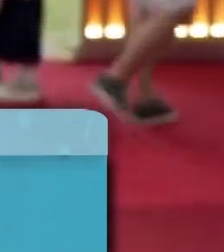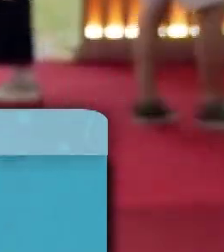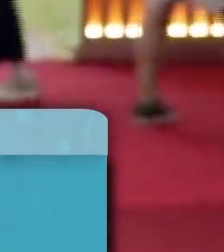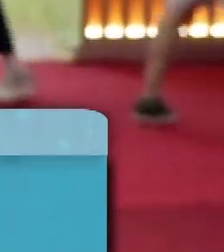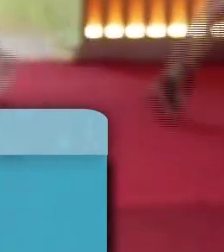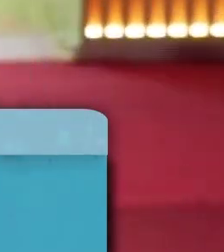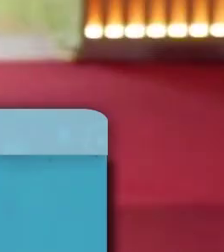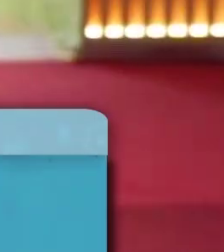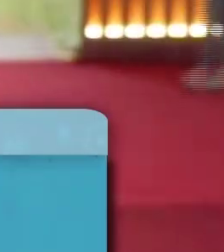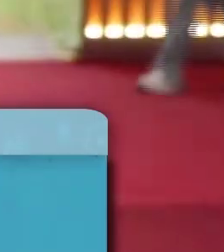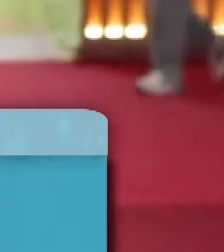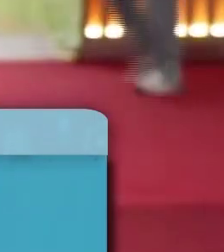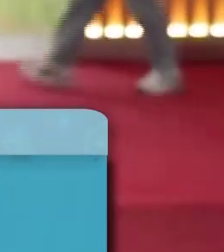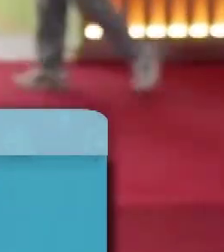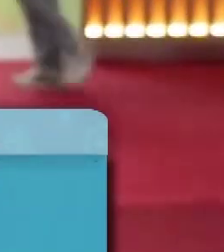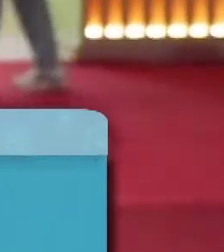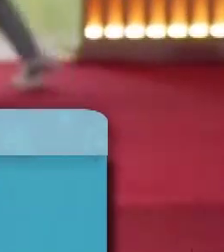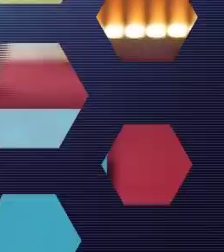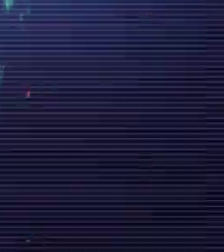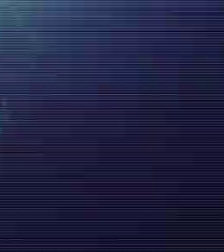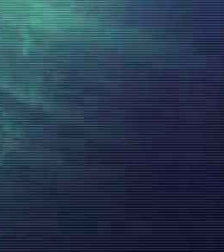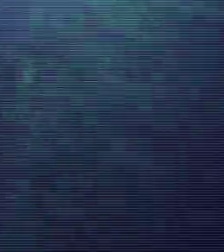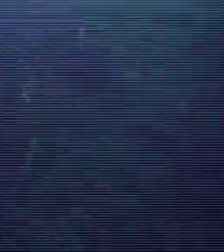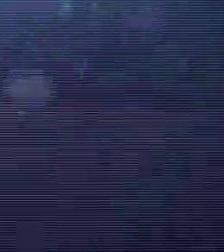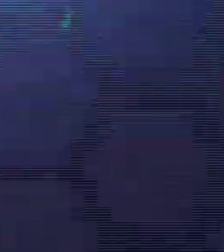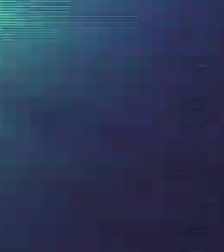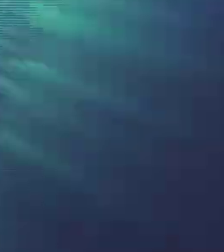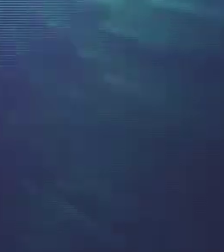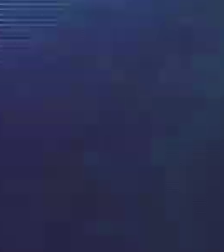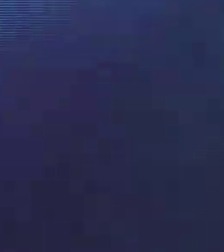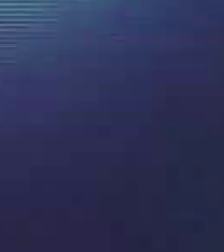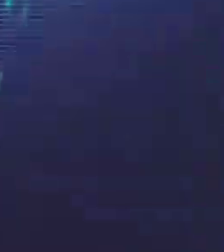adaptado al consumidor chino y al mercado chino.